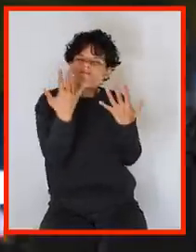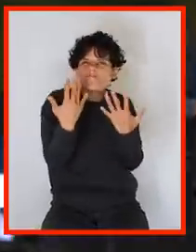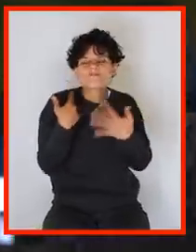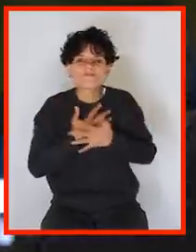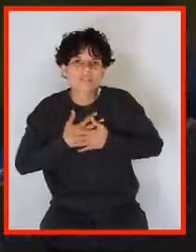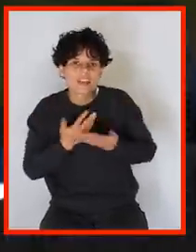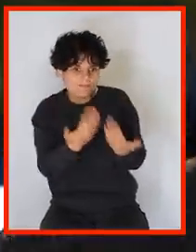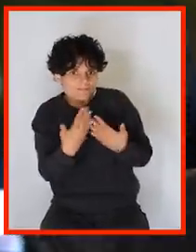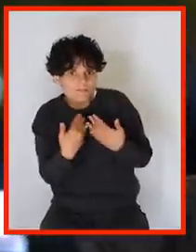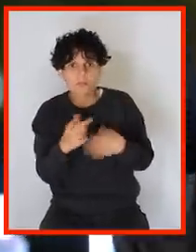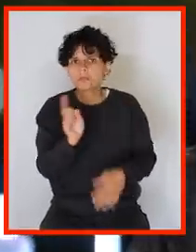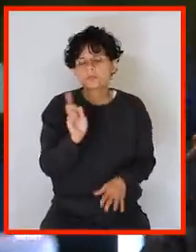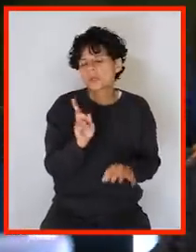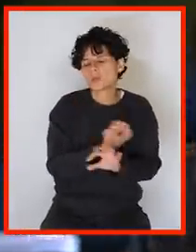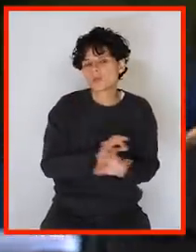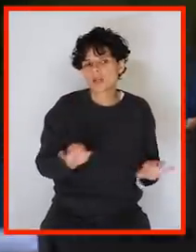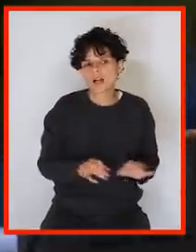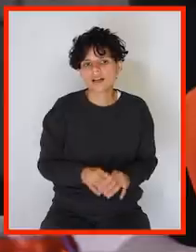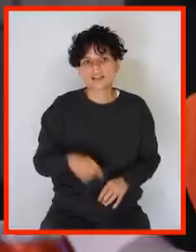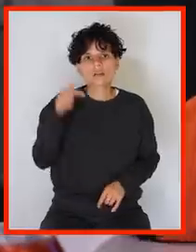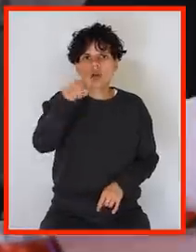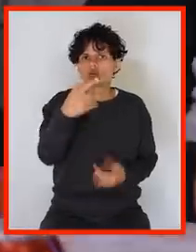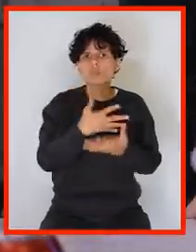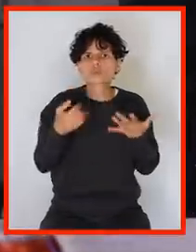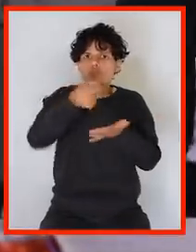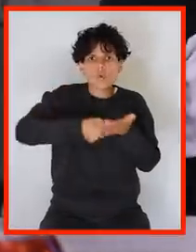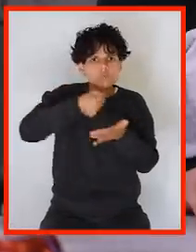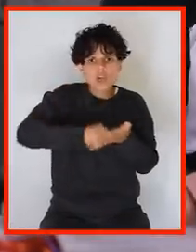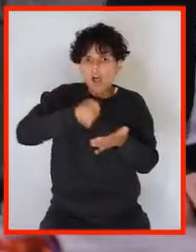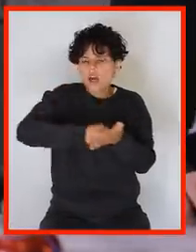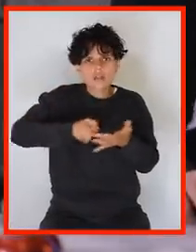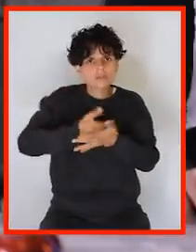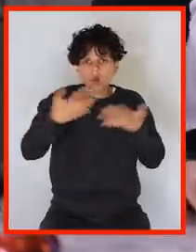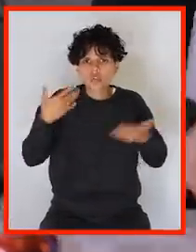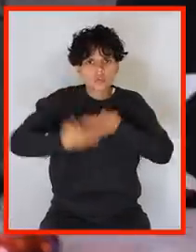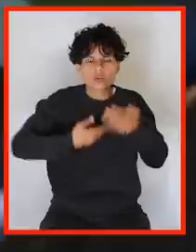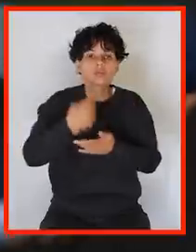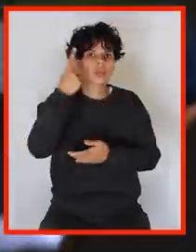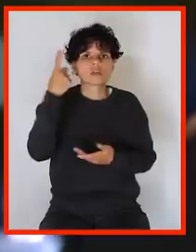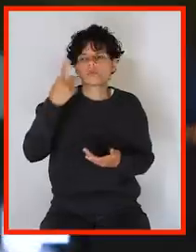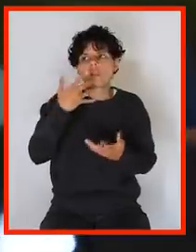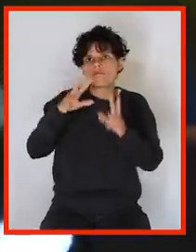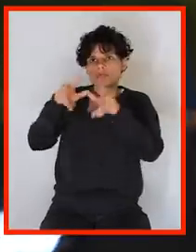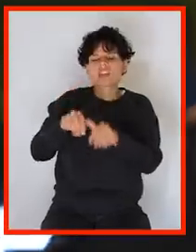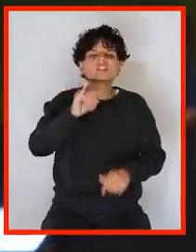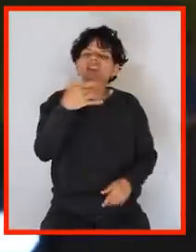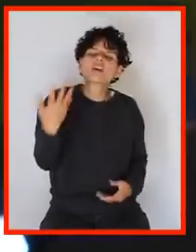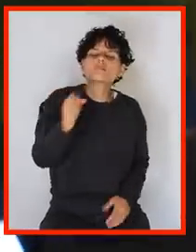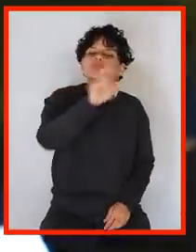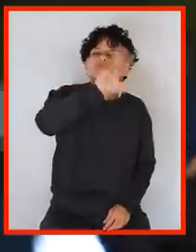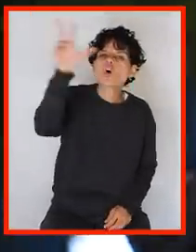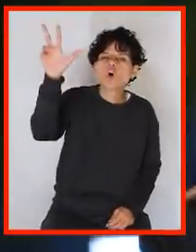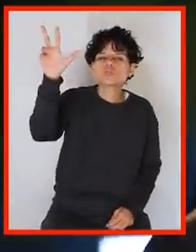como recibir algo de vuelta, ¿cachai? Pero tenéis mucho por qué luchar, po. Dios tu me, familia, Dios me, tu haya, Dios me haya dicho así